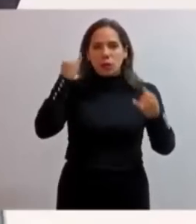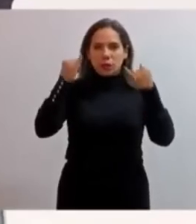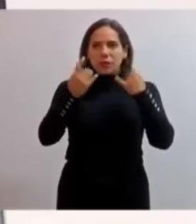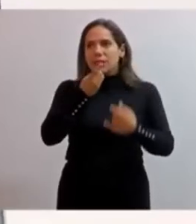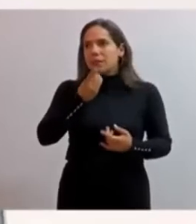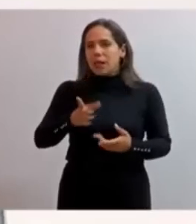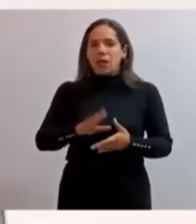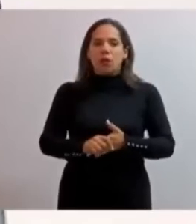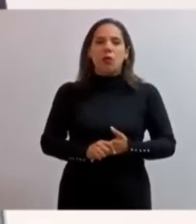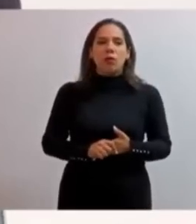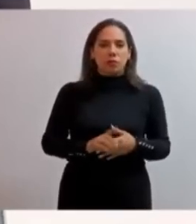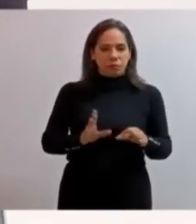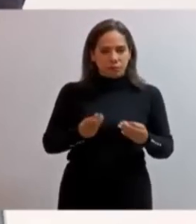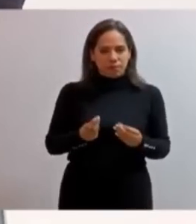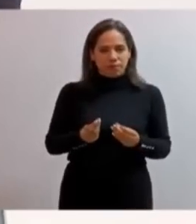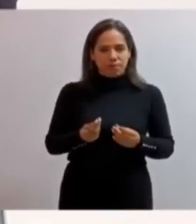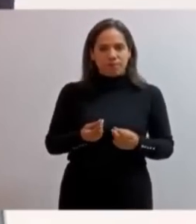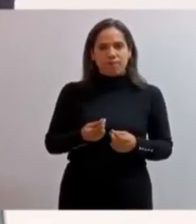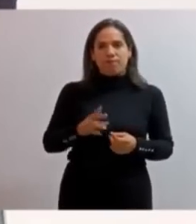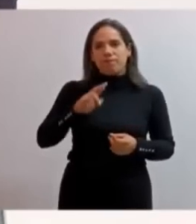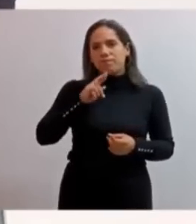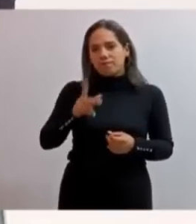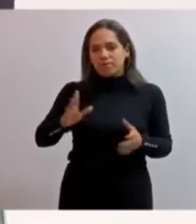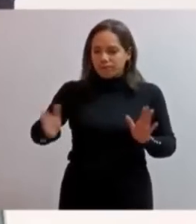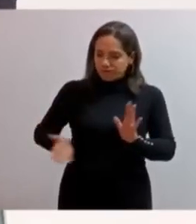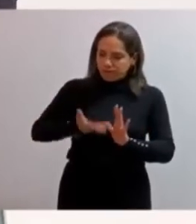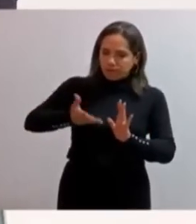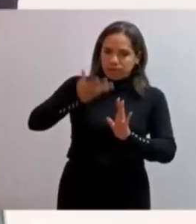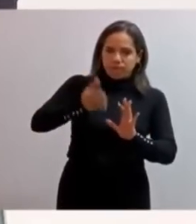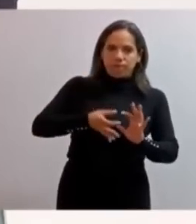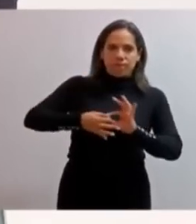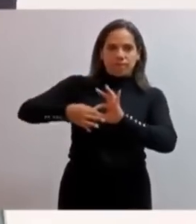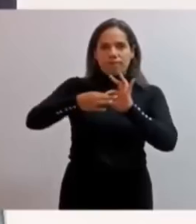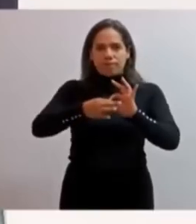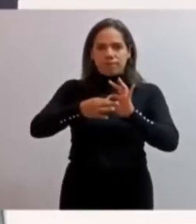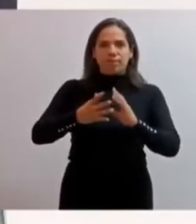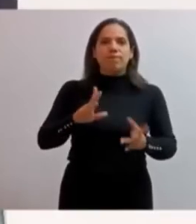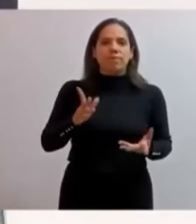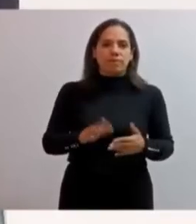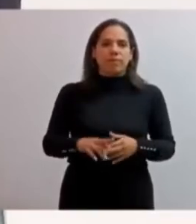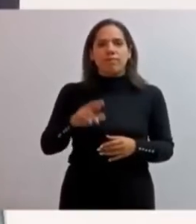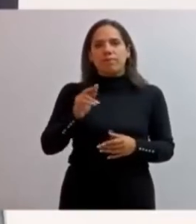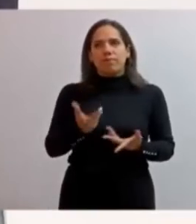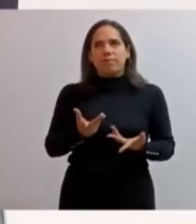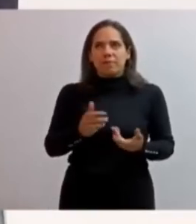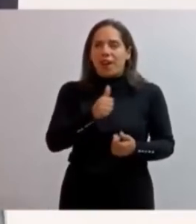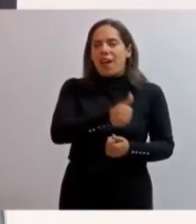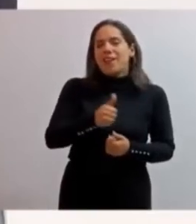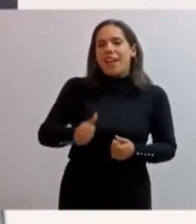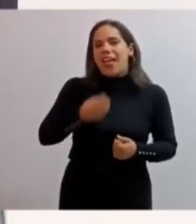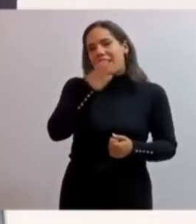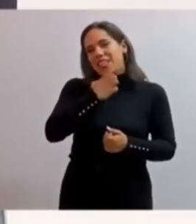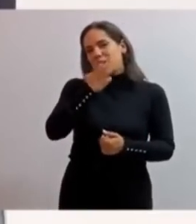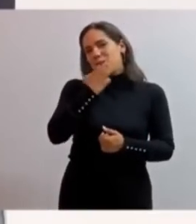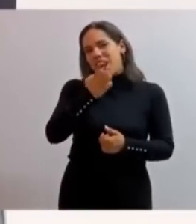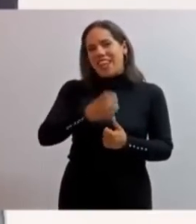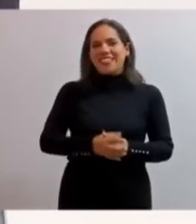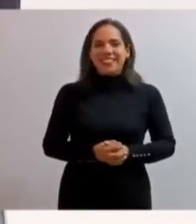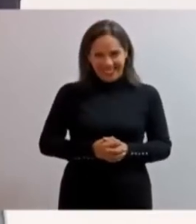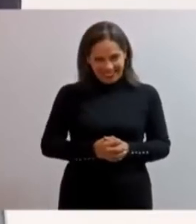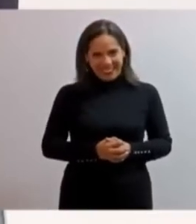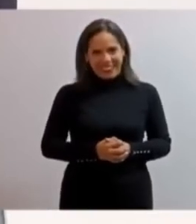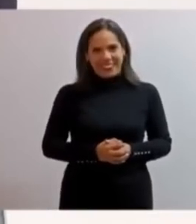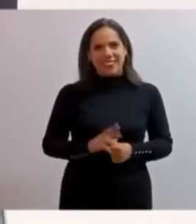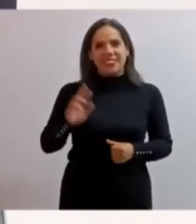que es fundamental, y sobre todo empezar a construir el consejo técnico que requiere cada una de nuestras escuelas.